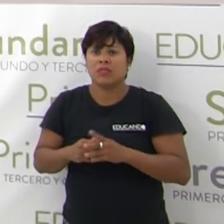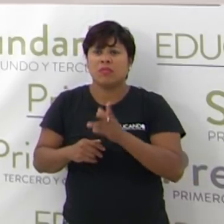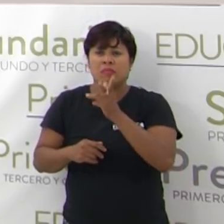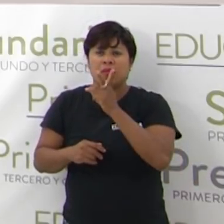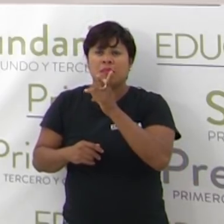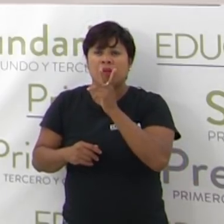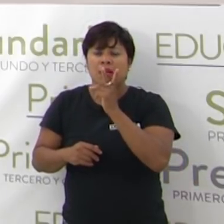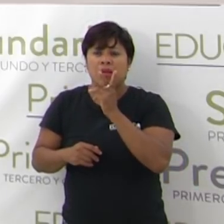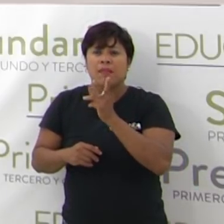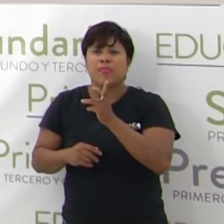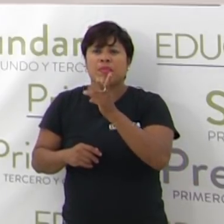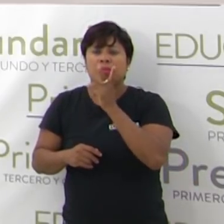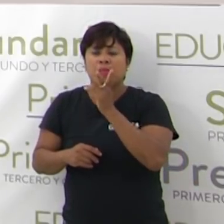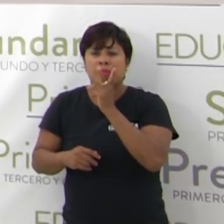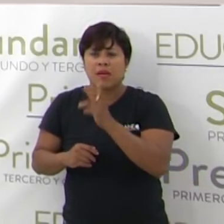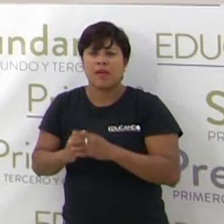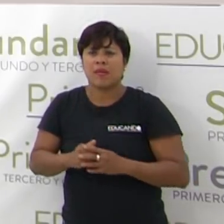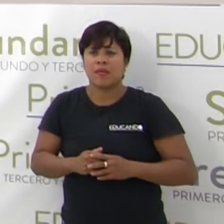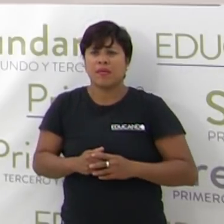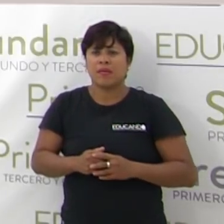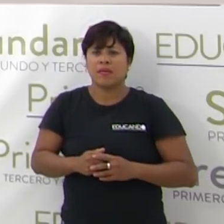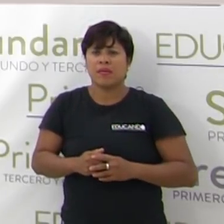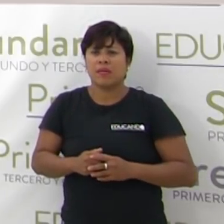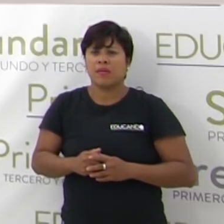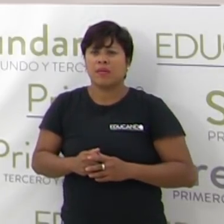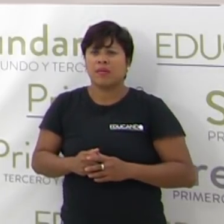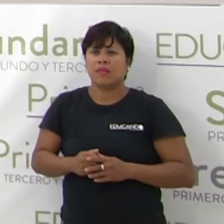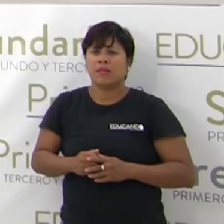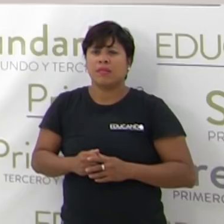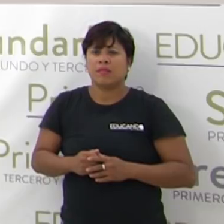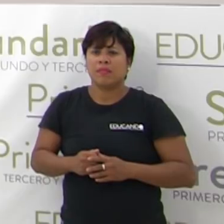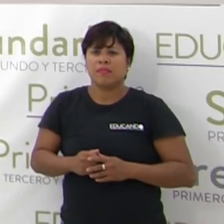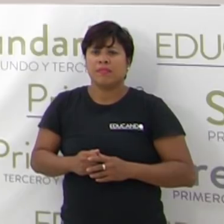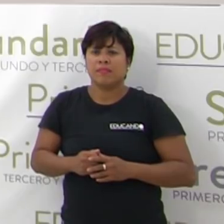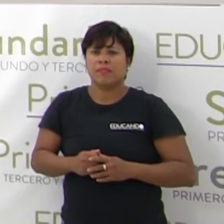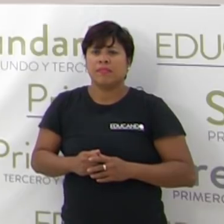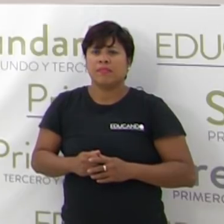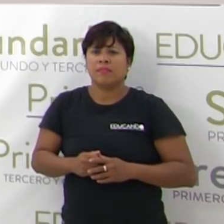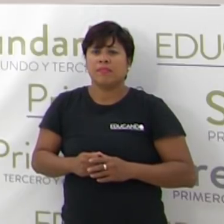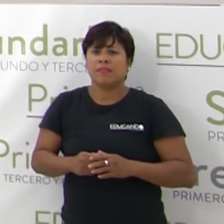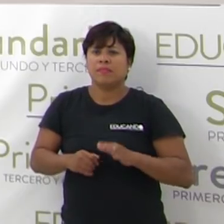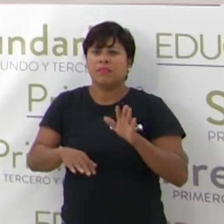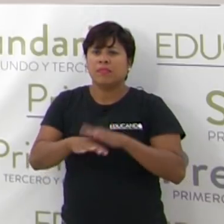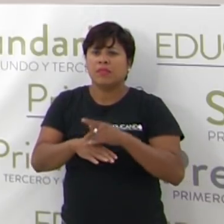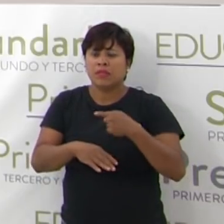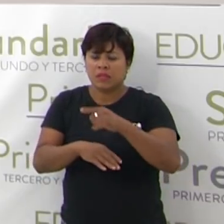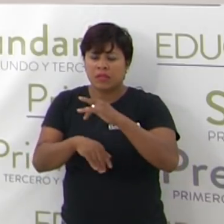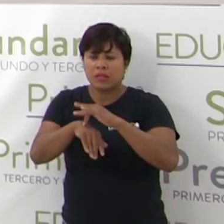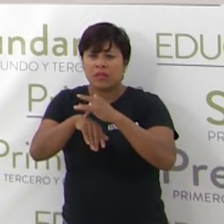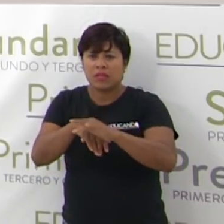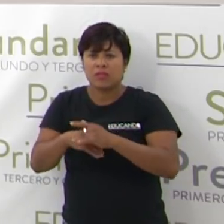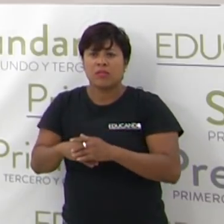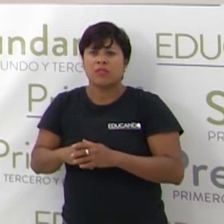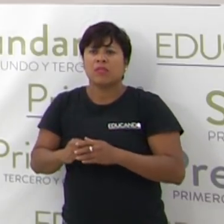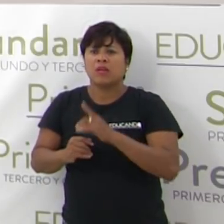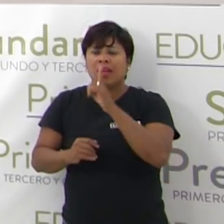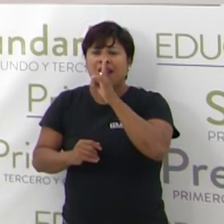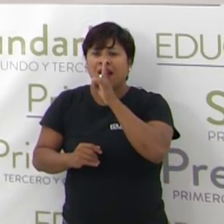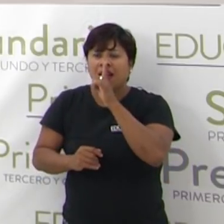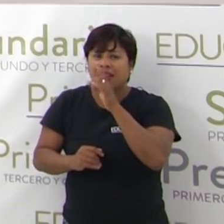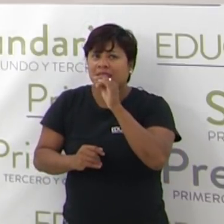papá, papá. Y le dijo, papá, ¿qué quieres? ¿Por qué el rey va desnudo?